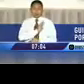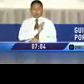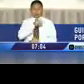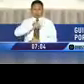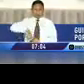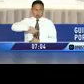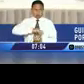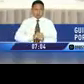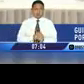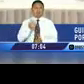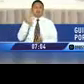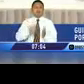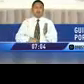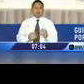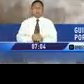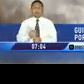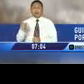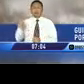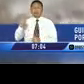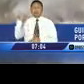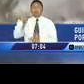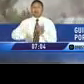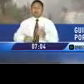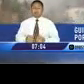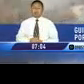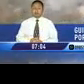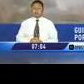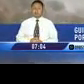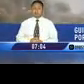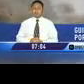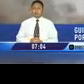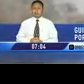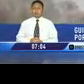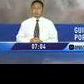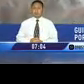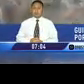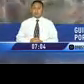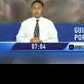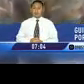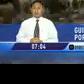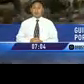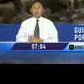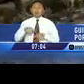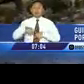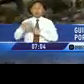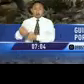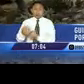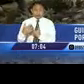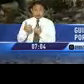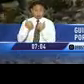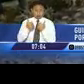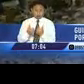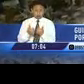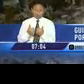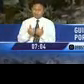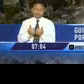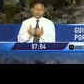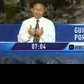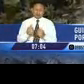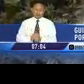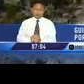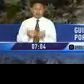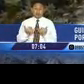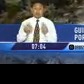las principales afectaciones y necesidades más apremiantes. Los informes del geofísico no son del todo alentadores, por ello manifestó que se